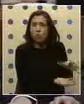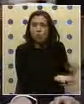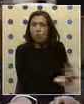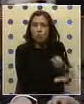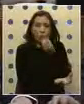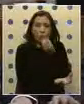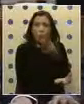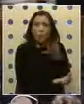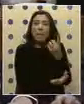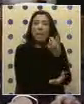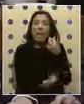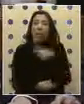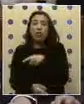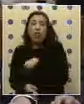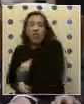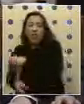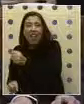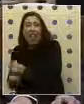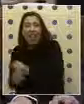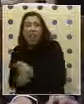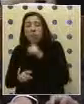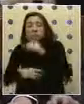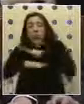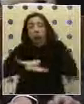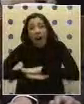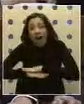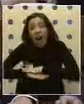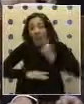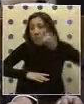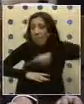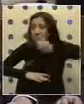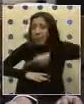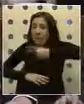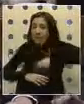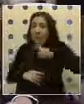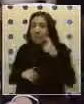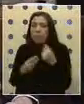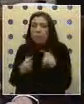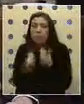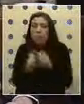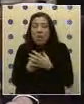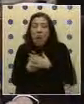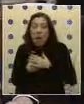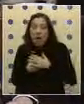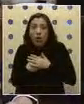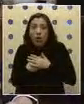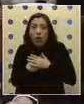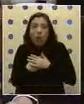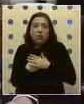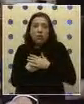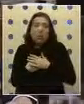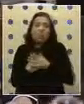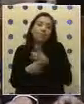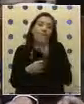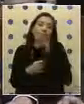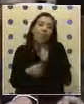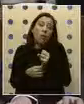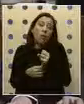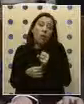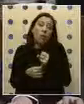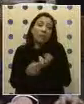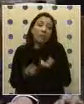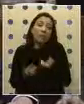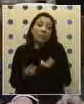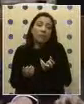Pero aquellos que tienen que cumplir las órdenes del capataz, por el miedo, están condenados a